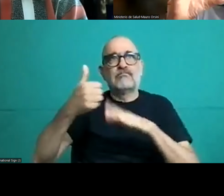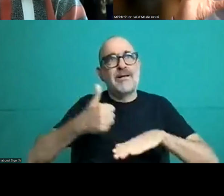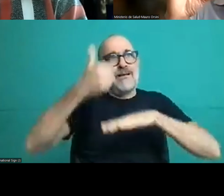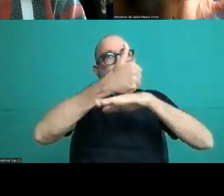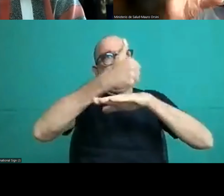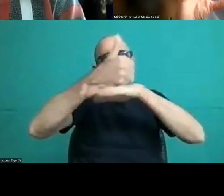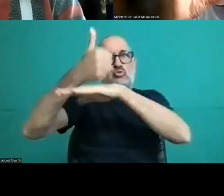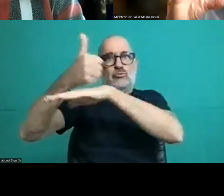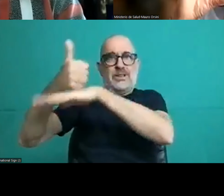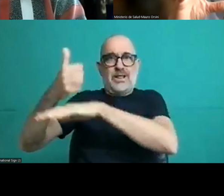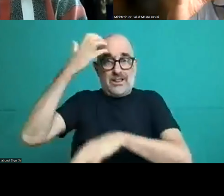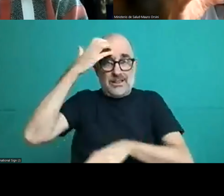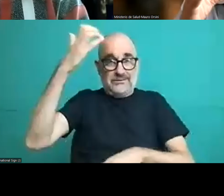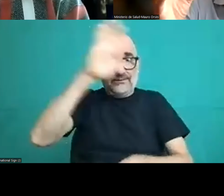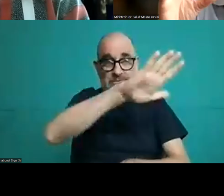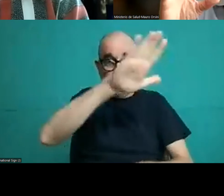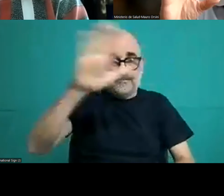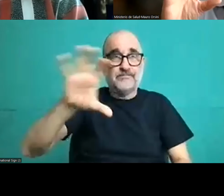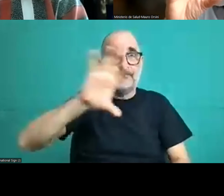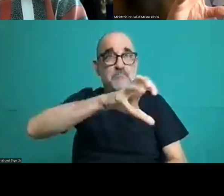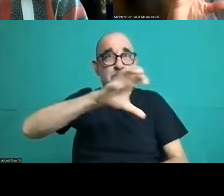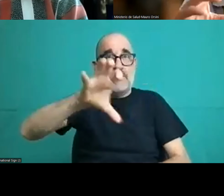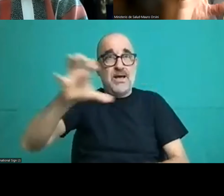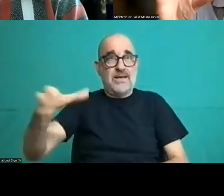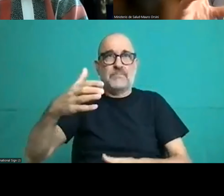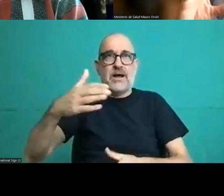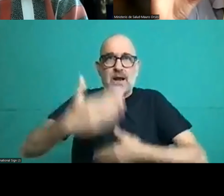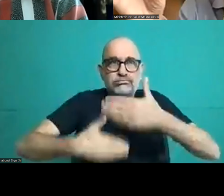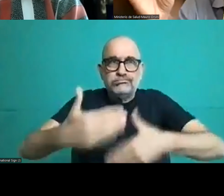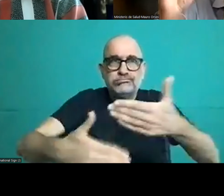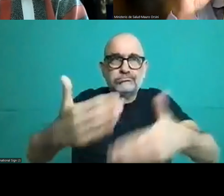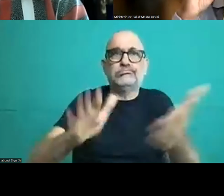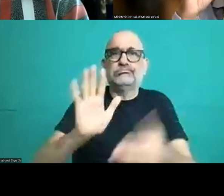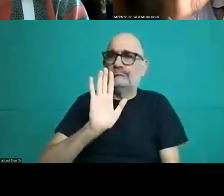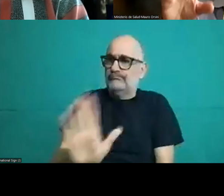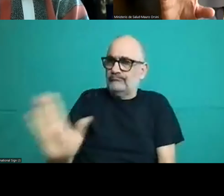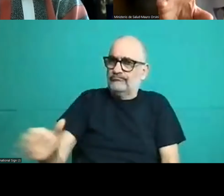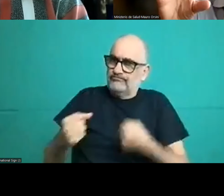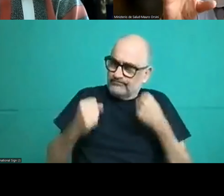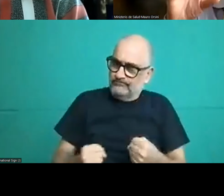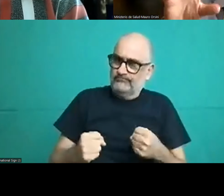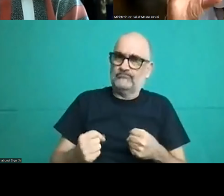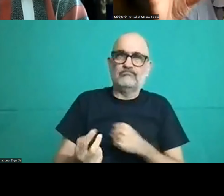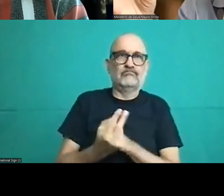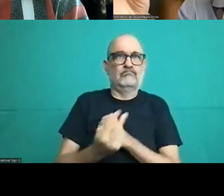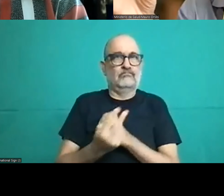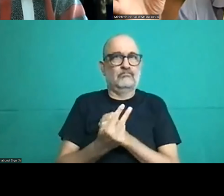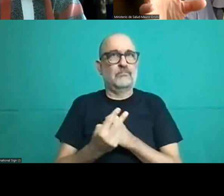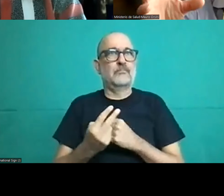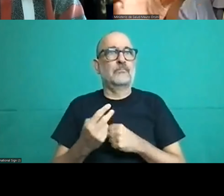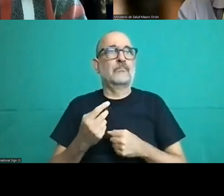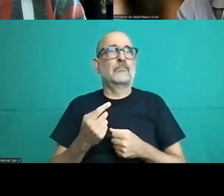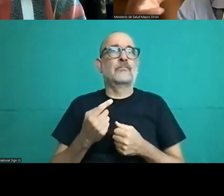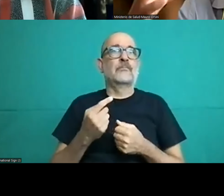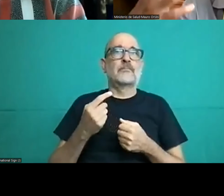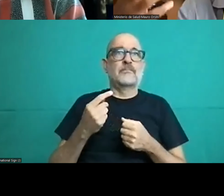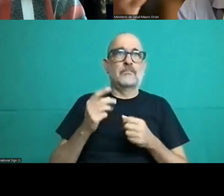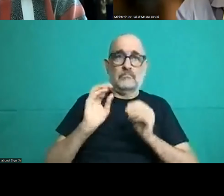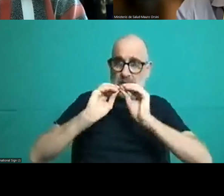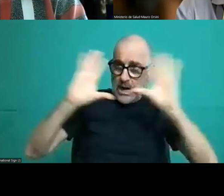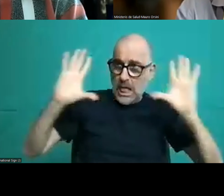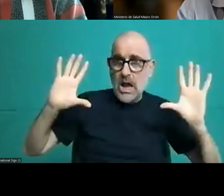Y esto está claramente recogido en el Plan Global de Seguridad del Paciente, donde uno de los ámbitos es justamente